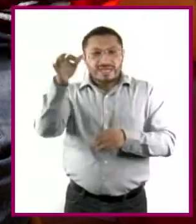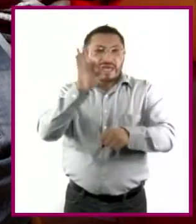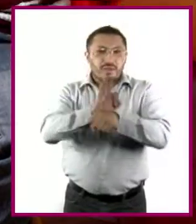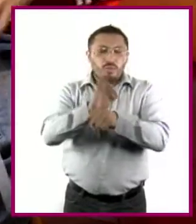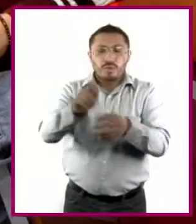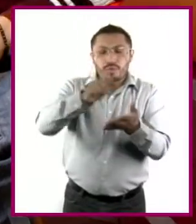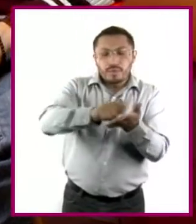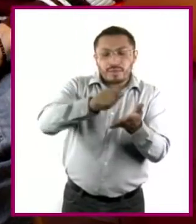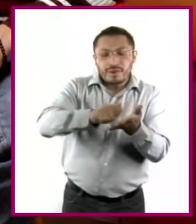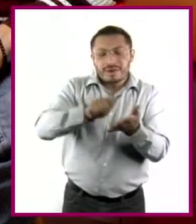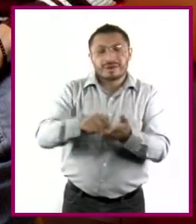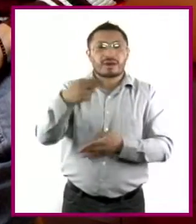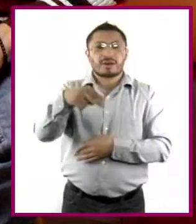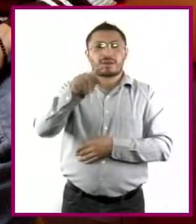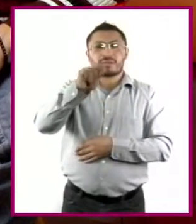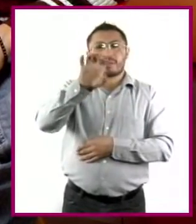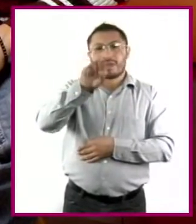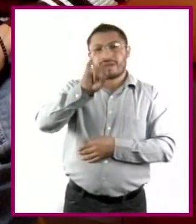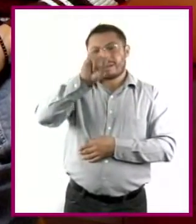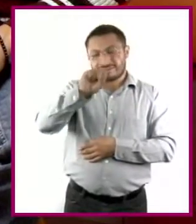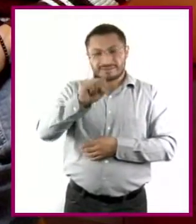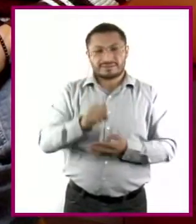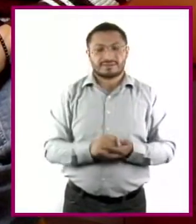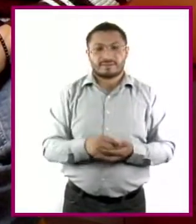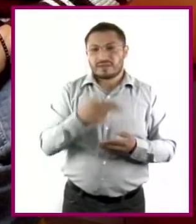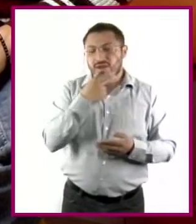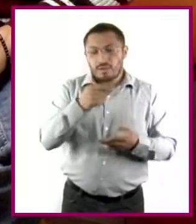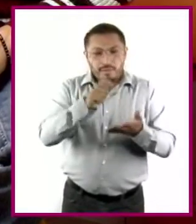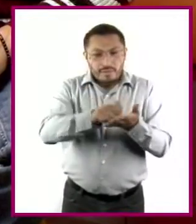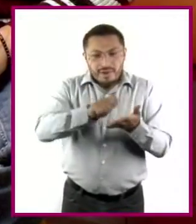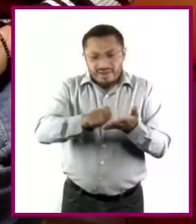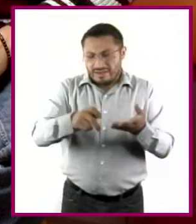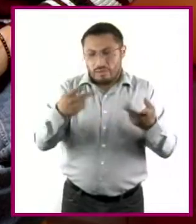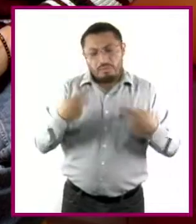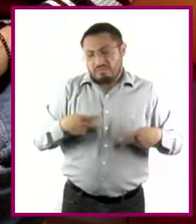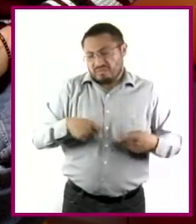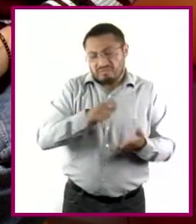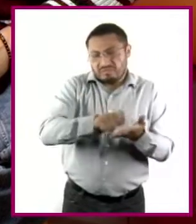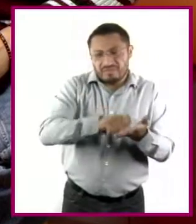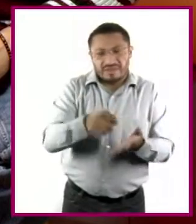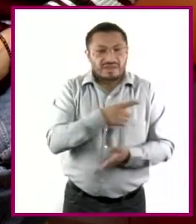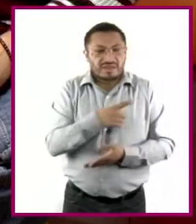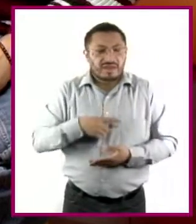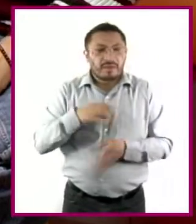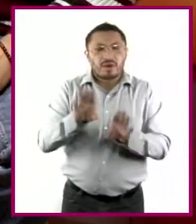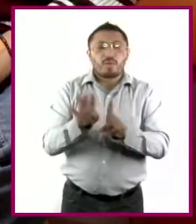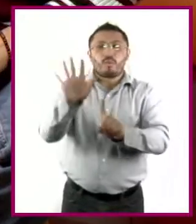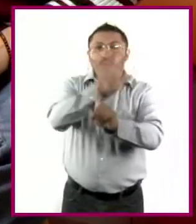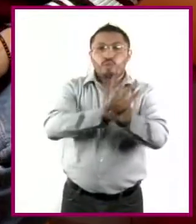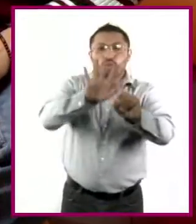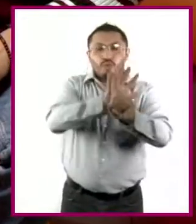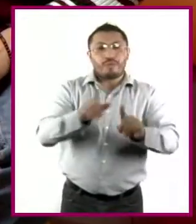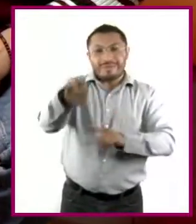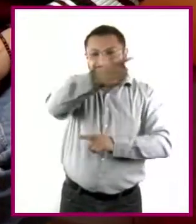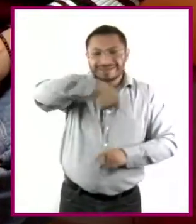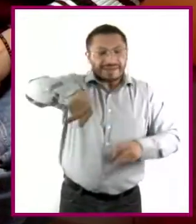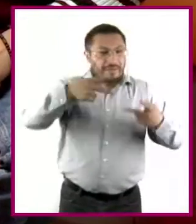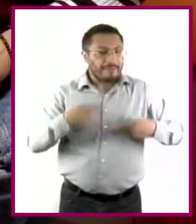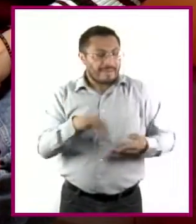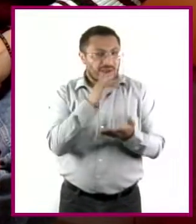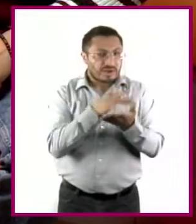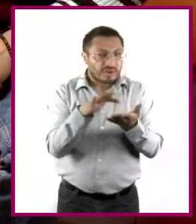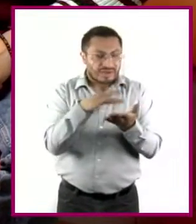denomina tesis. El autor debe intentar convencer a su lector de su punto de vista. Por esto es usual que sus temas